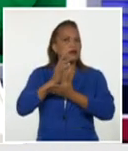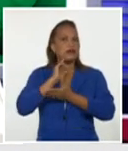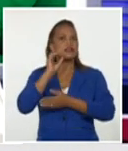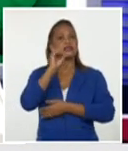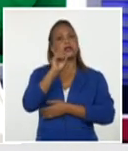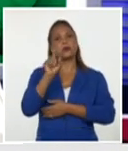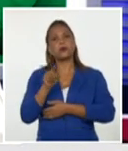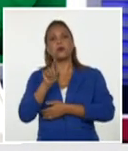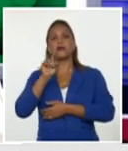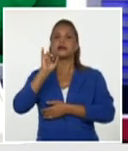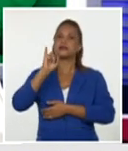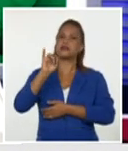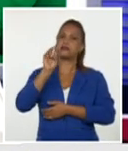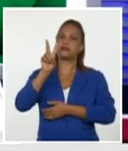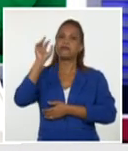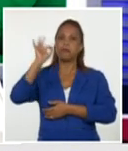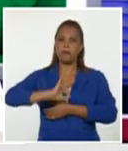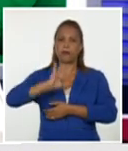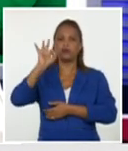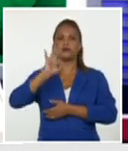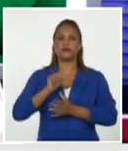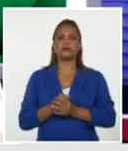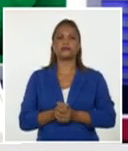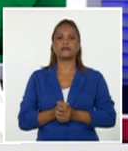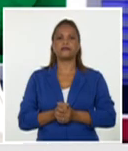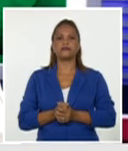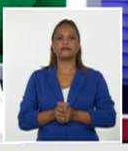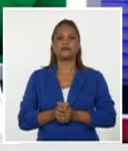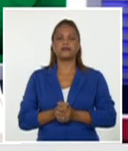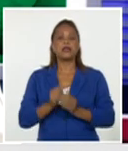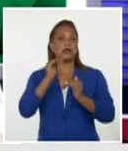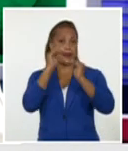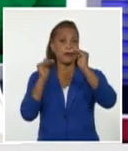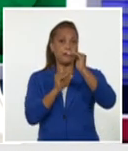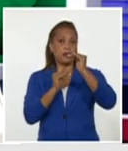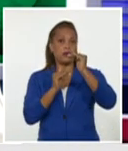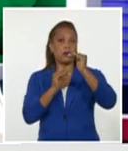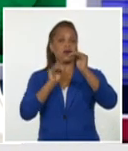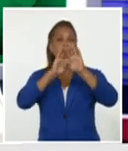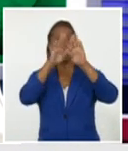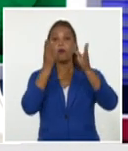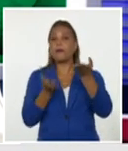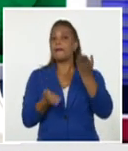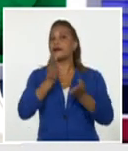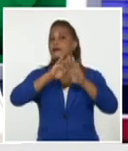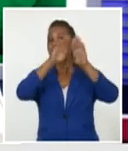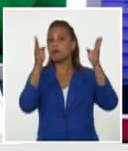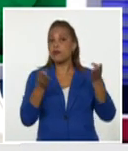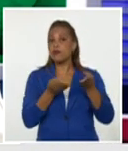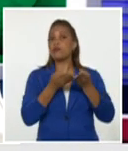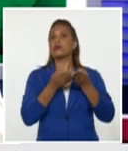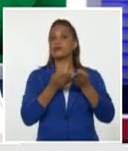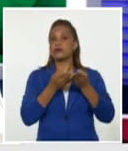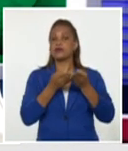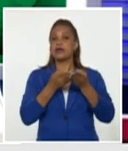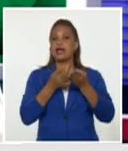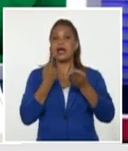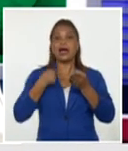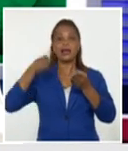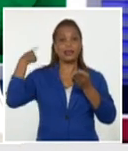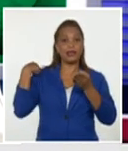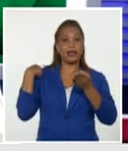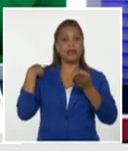0,62%, si bien es inferior a la del mundo, que es hasta el día de ayer de